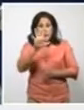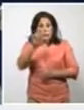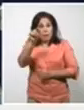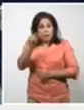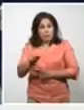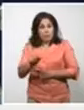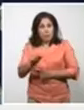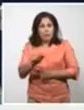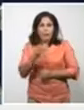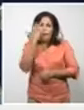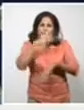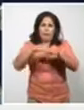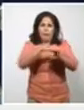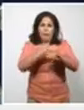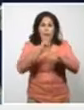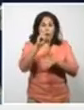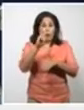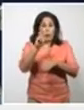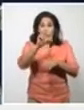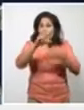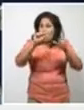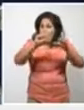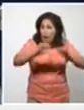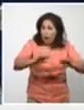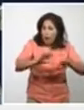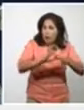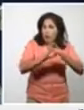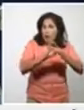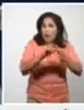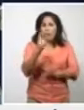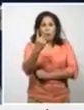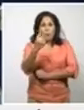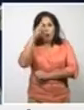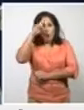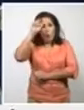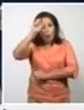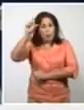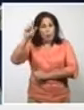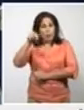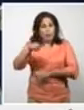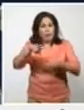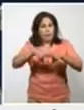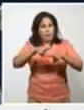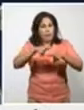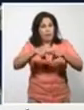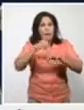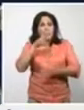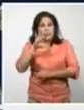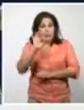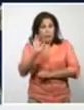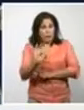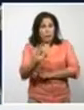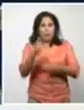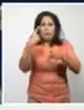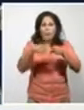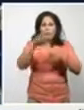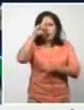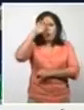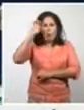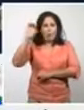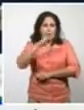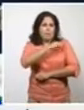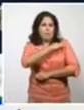Los 2 pacientes críticos, uno se encuentra en el Hospital Salvador Allende de La Habana y el otro en el Hospital Militar Manuel